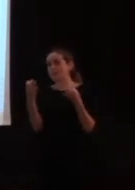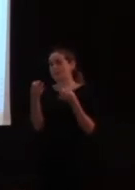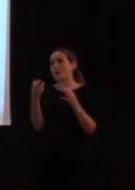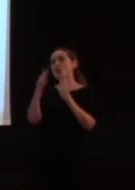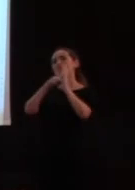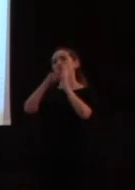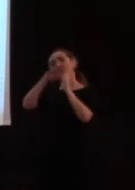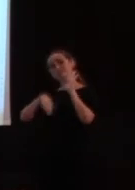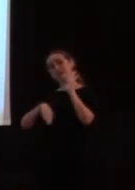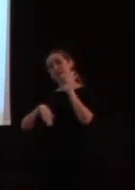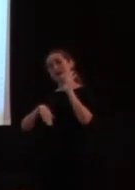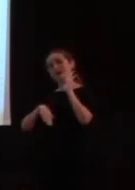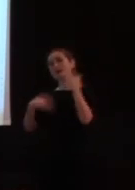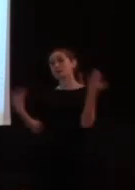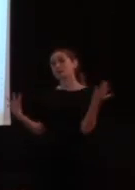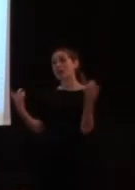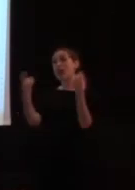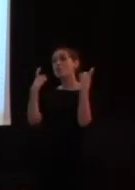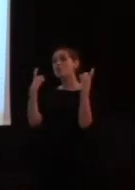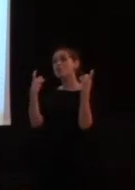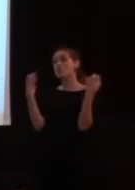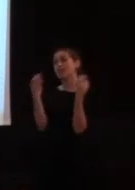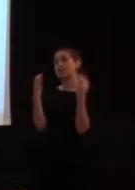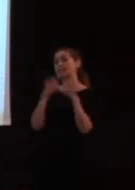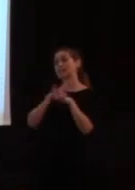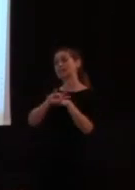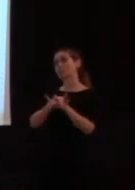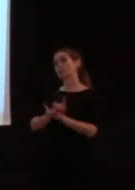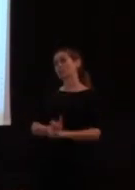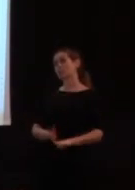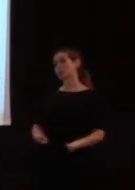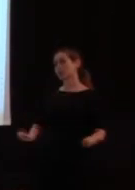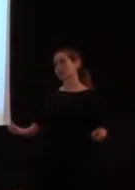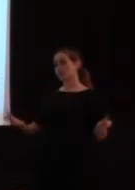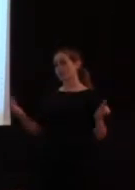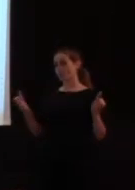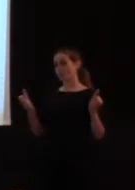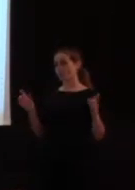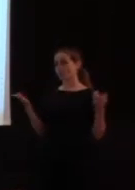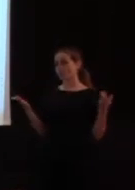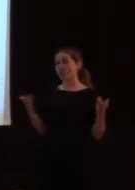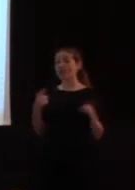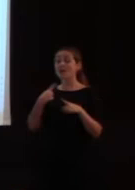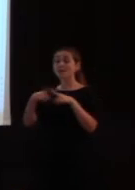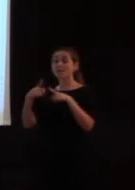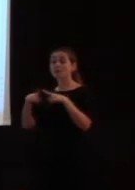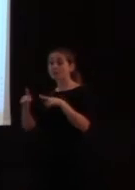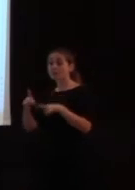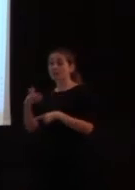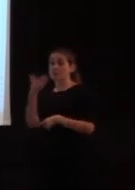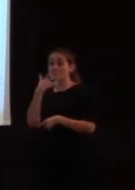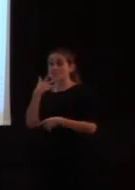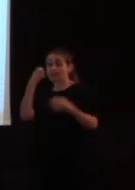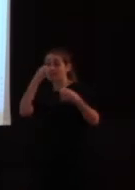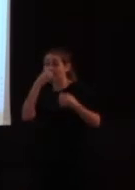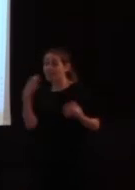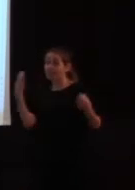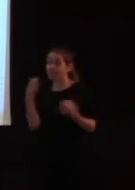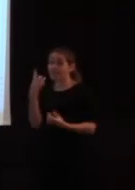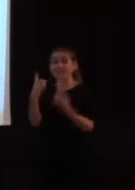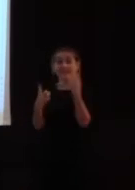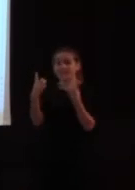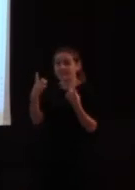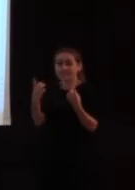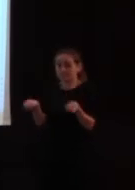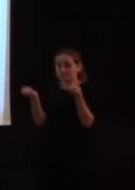inferior, baja, ¿no? Todo lo que hacen es disimular. Y hay conocimientos que deberían conocer bien y que a veces no los conocen. En esta